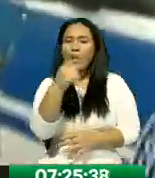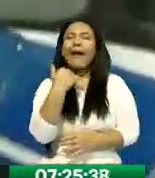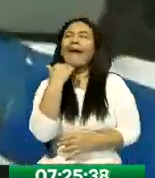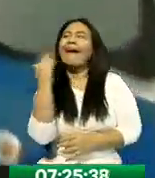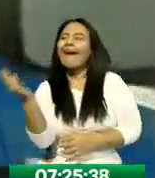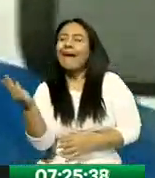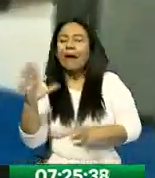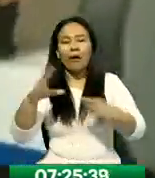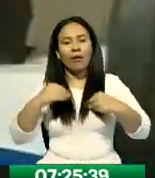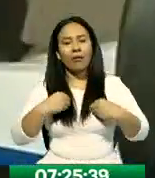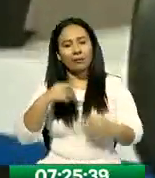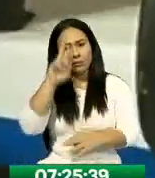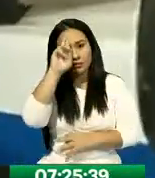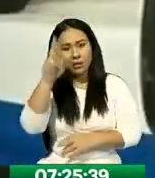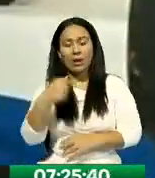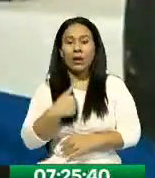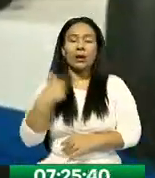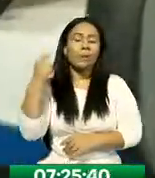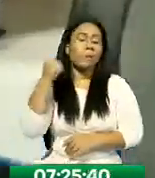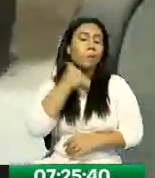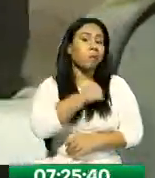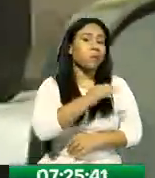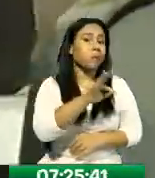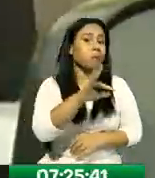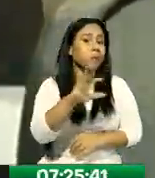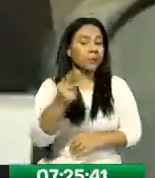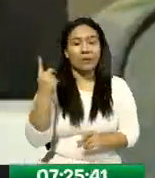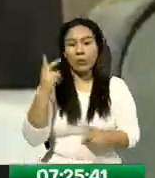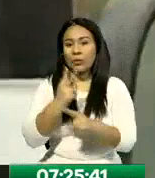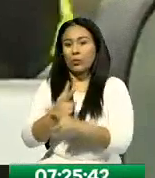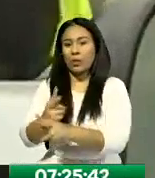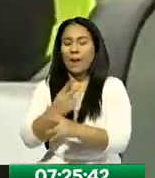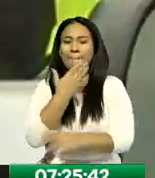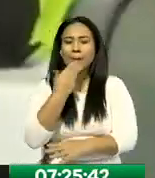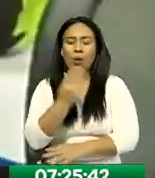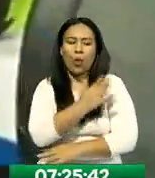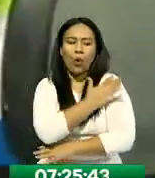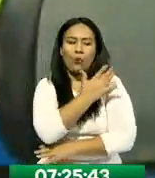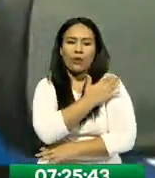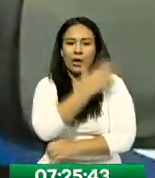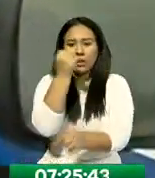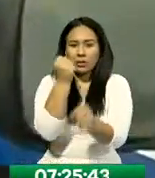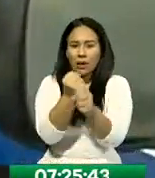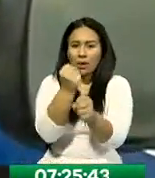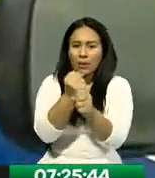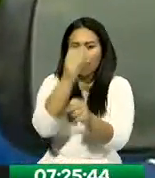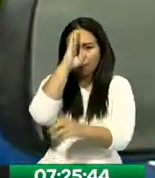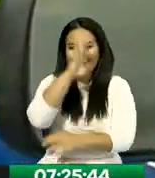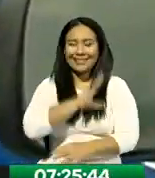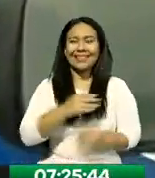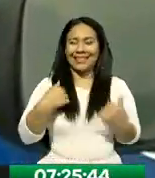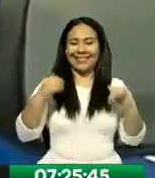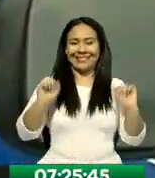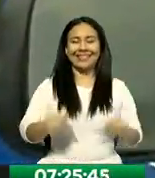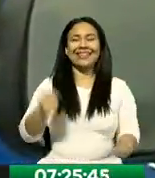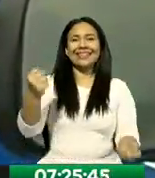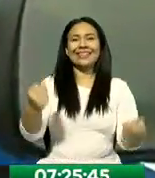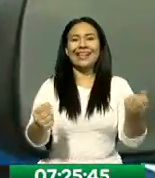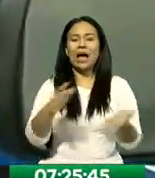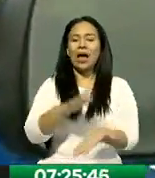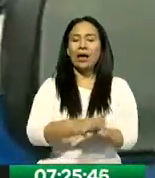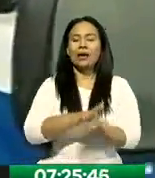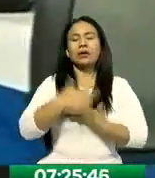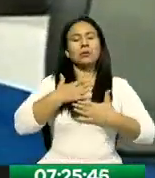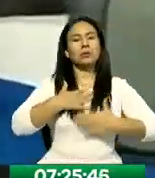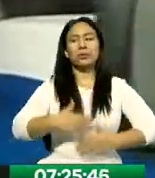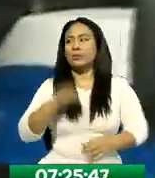las calles con el temor de ser víctimas de los delincuentes, sino confiando en el trabajo de la Policía Nacional. Vamos a dialogar inmediatamente